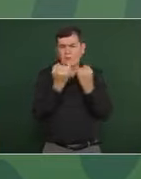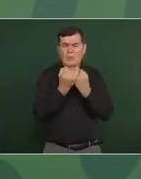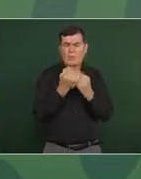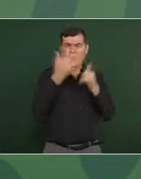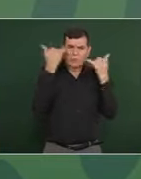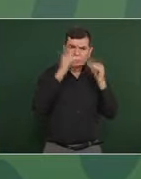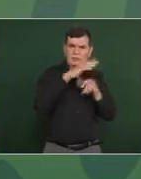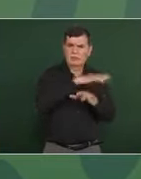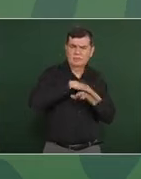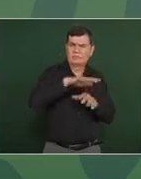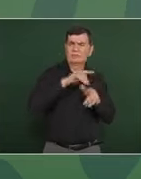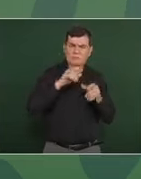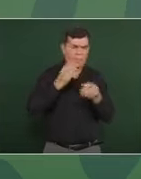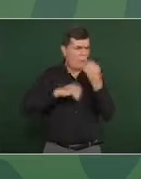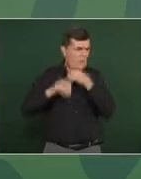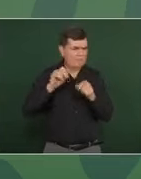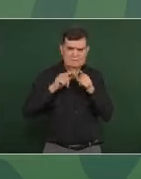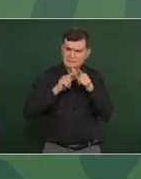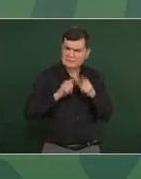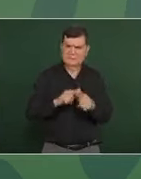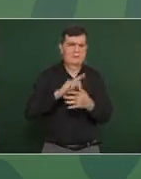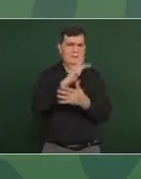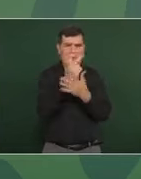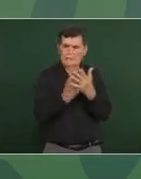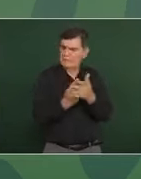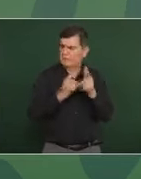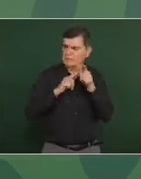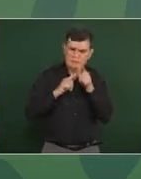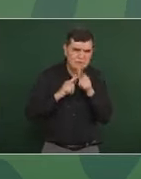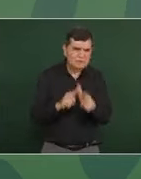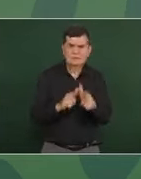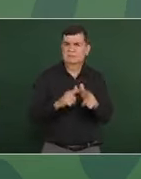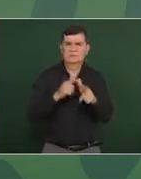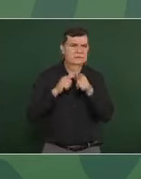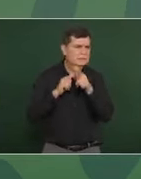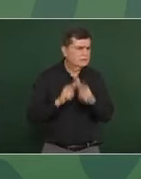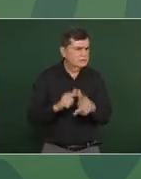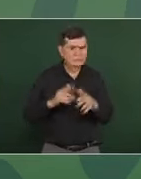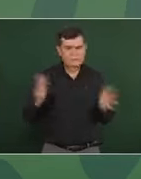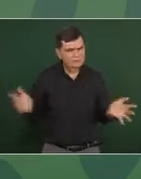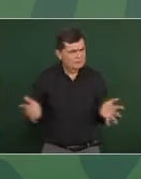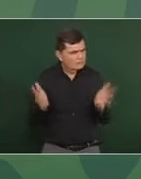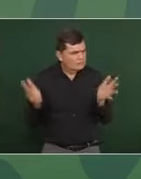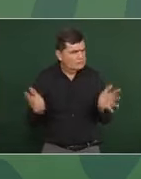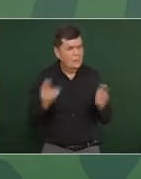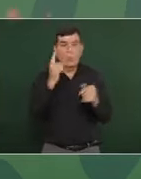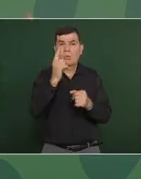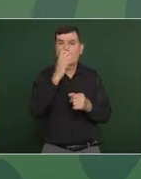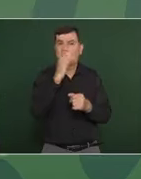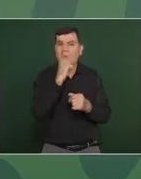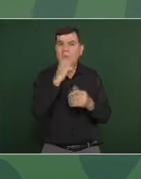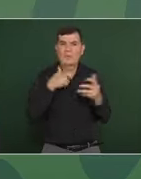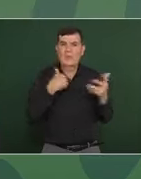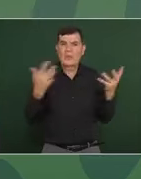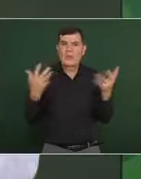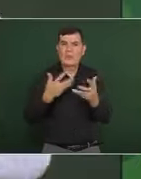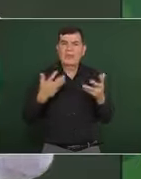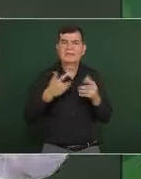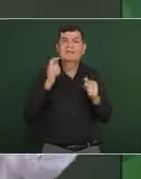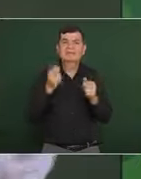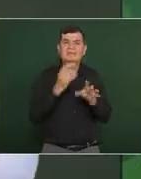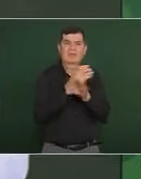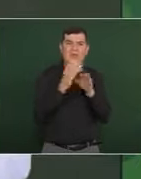Las obras continúan, los programas continúan. Lo que no se puede hacer